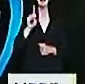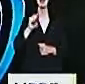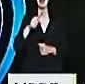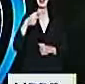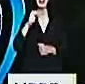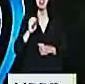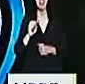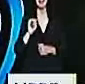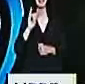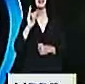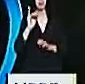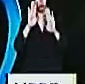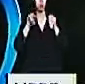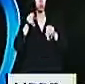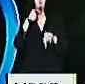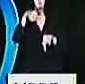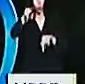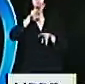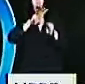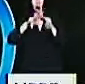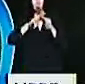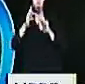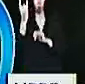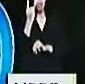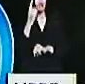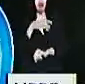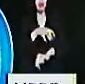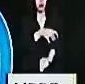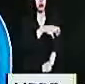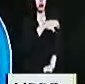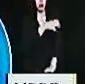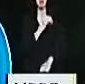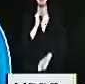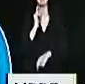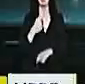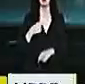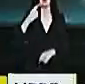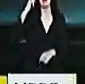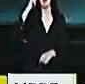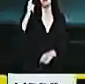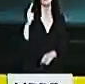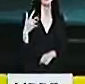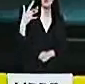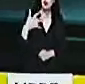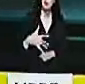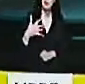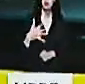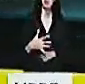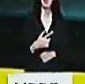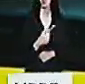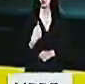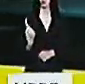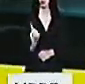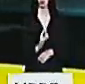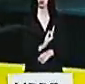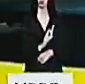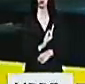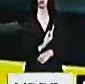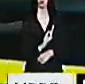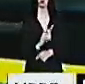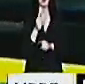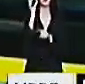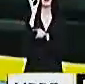planteando Carolina me parece que se vincula mucho con lo que están haciendo las universidades en regiones. Creo que es fundamental. Creo que es fundamental cuando somos capaces de...